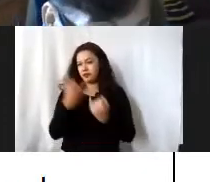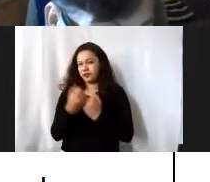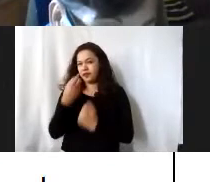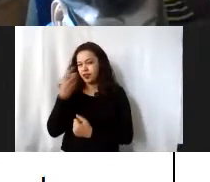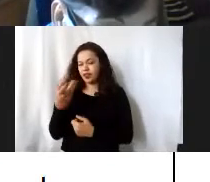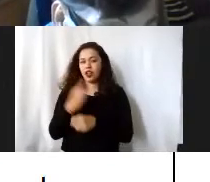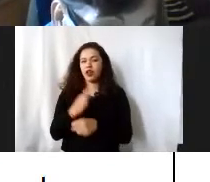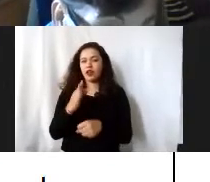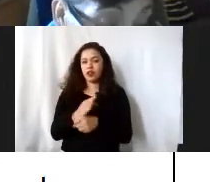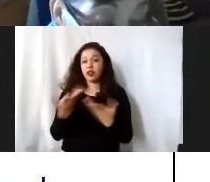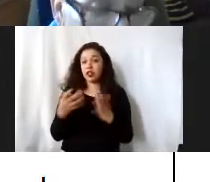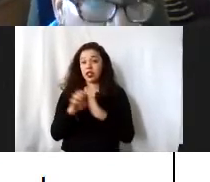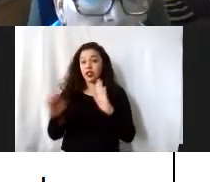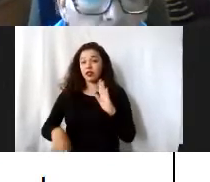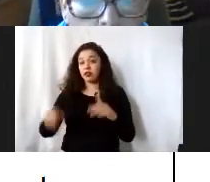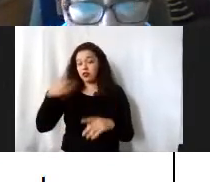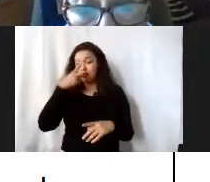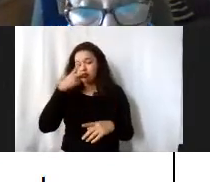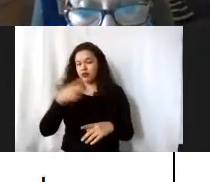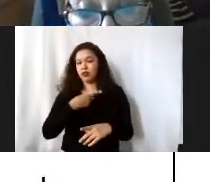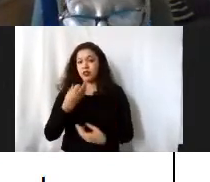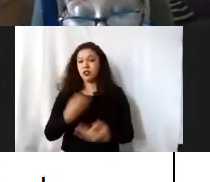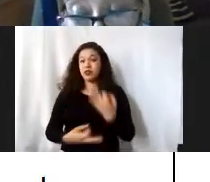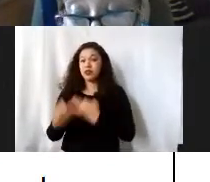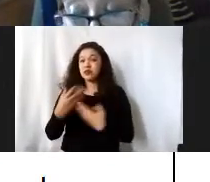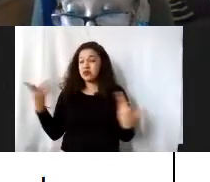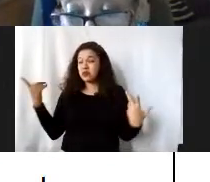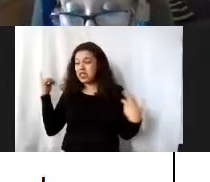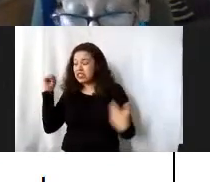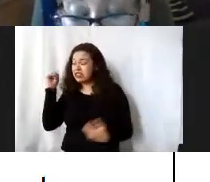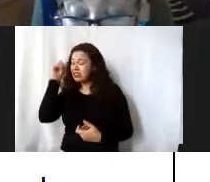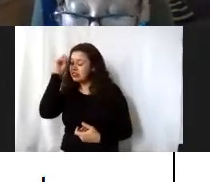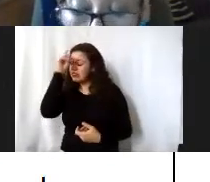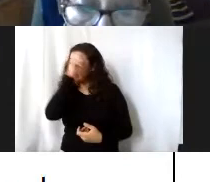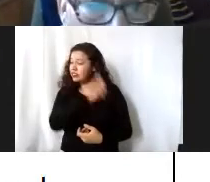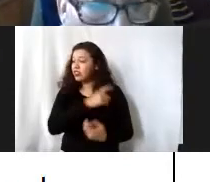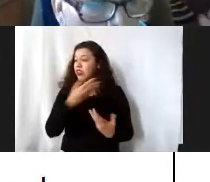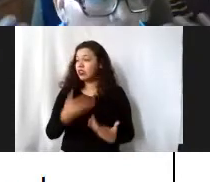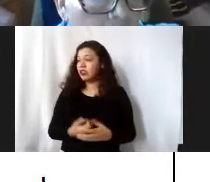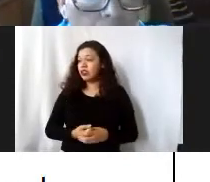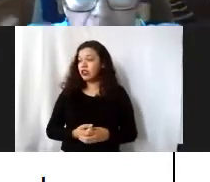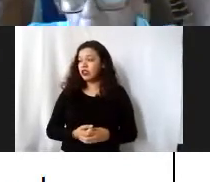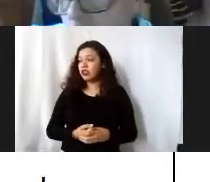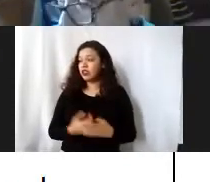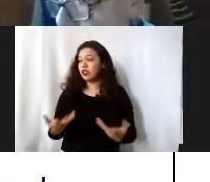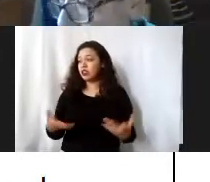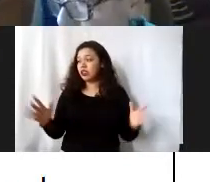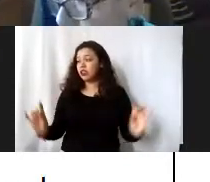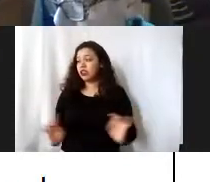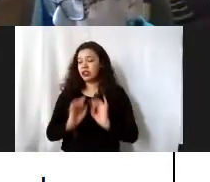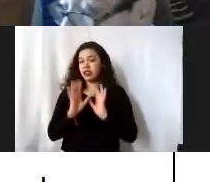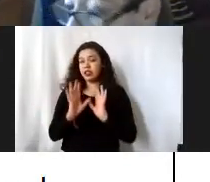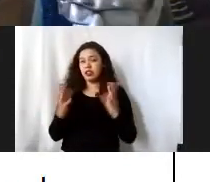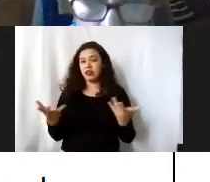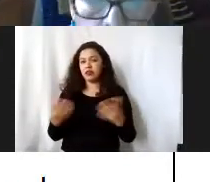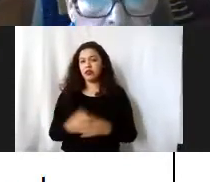el ejemplo que nos estás dando, que todo se complica porque de pronto que cada quien, digamos, tenía